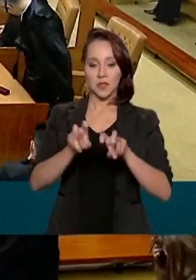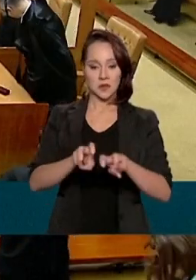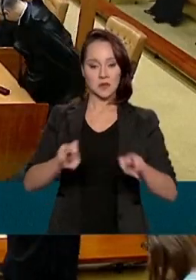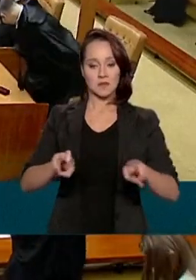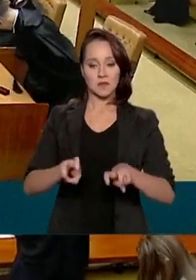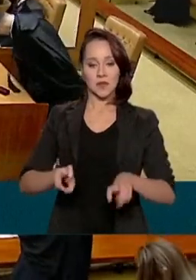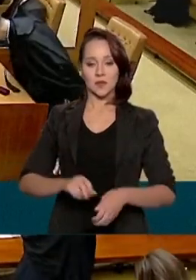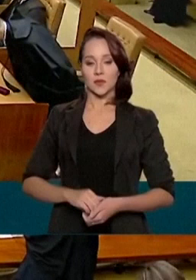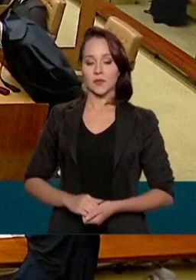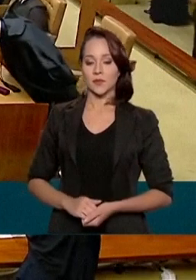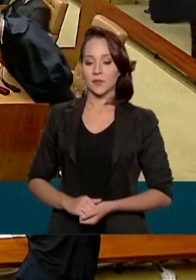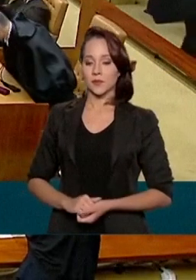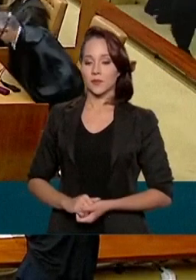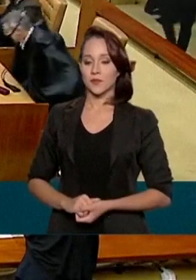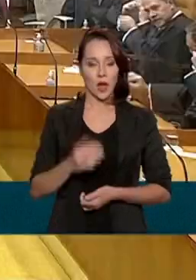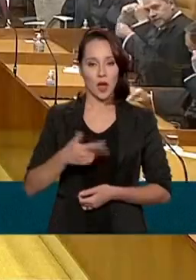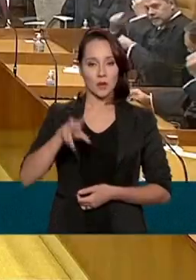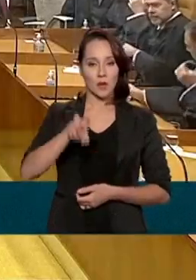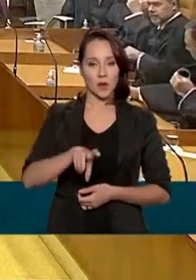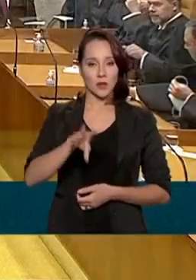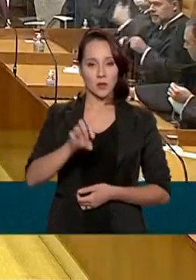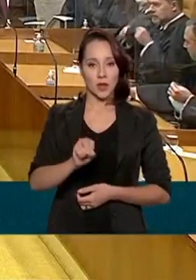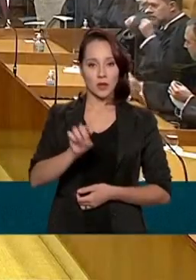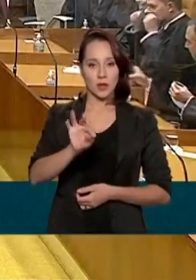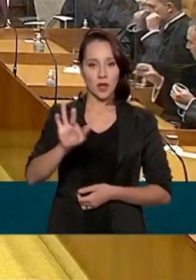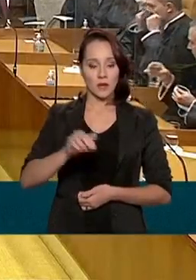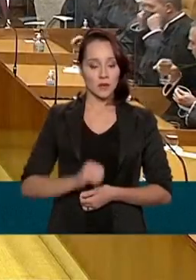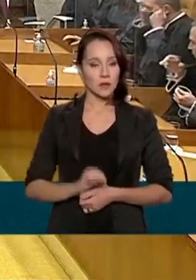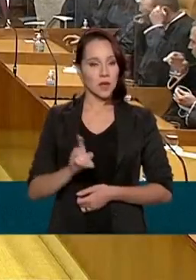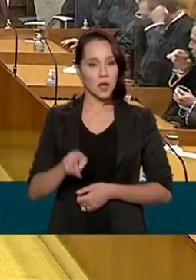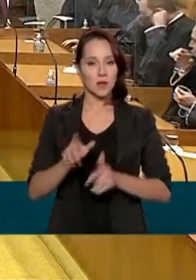negativo a kobe 19 ya que no ha aceptado recibir la vacuna